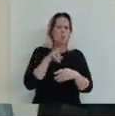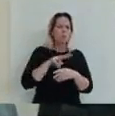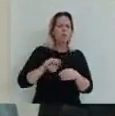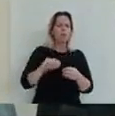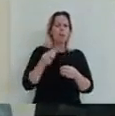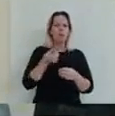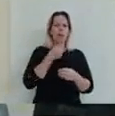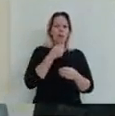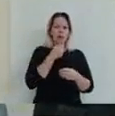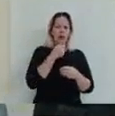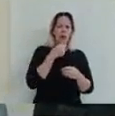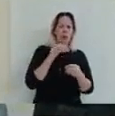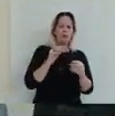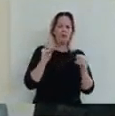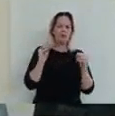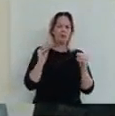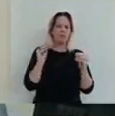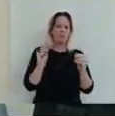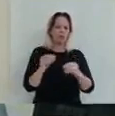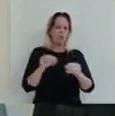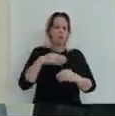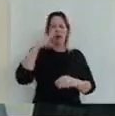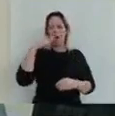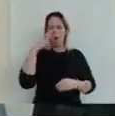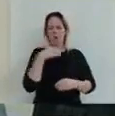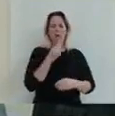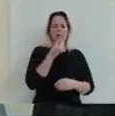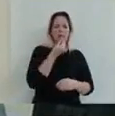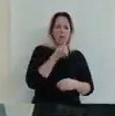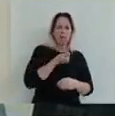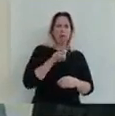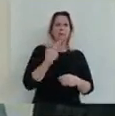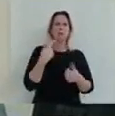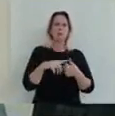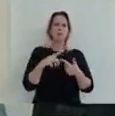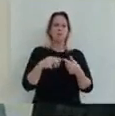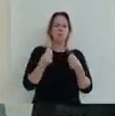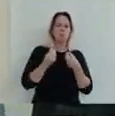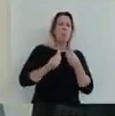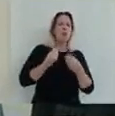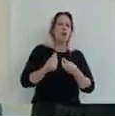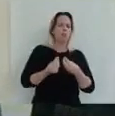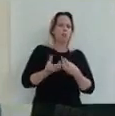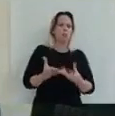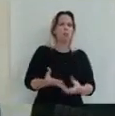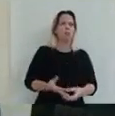la presencia de mal olor y sabor en el agua potable.